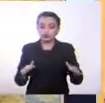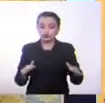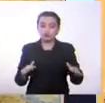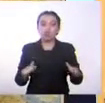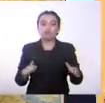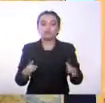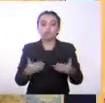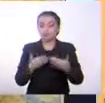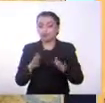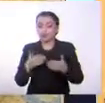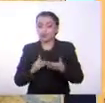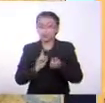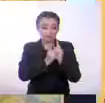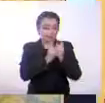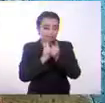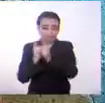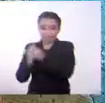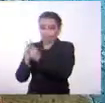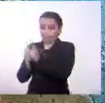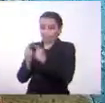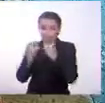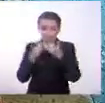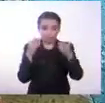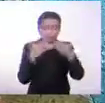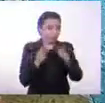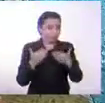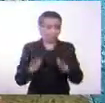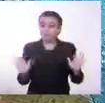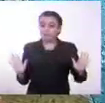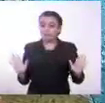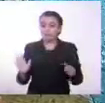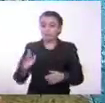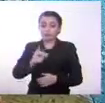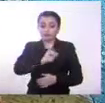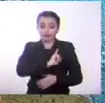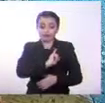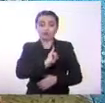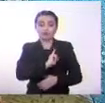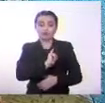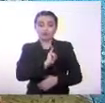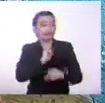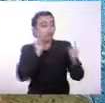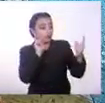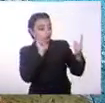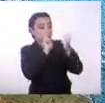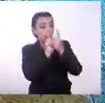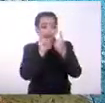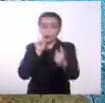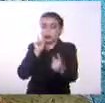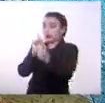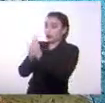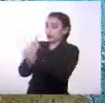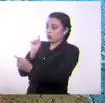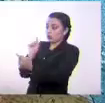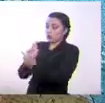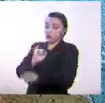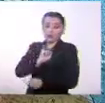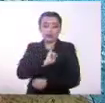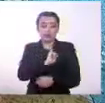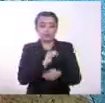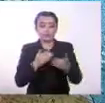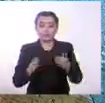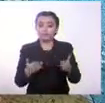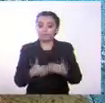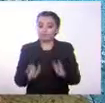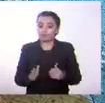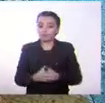la vida de las personas. Entonces, eso nos lleva a que hagamos la siguiente preguntita, ¿verdad? Que tenemos por acá. Y